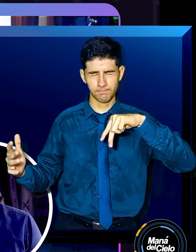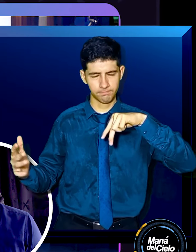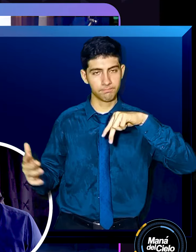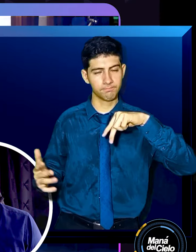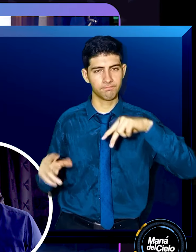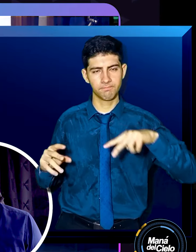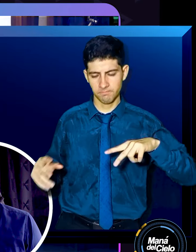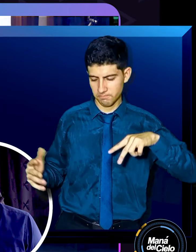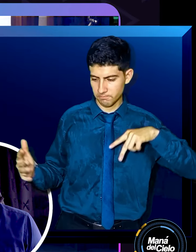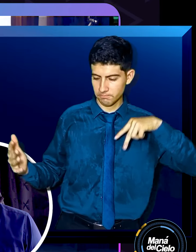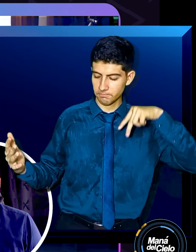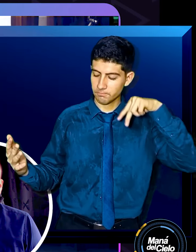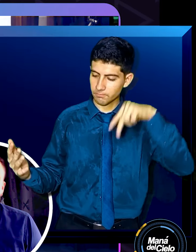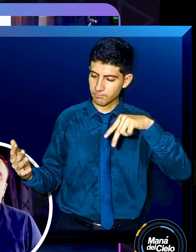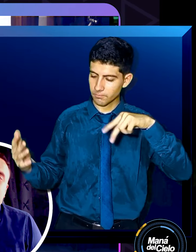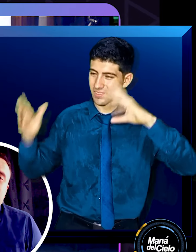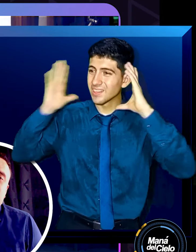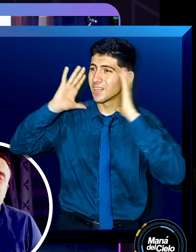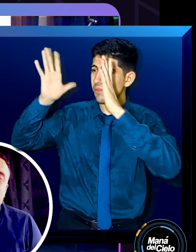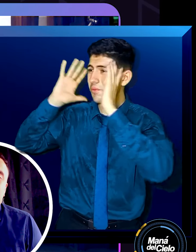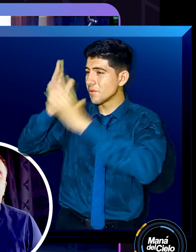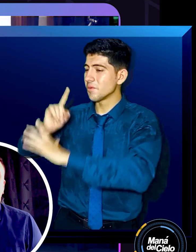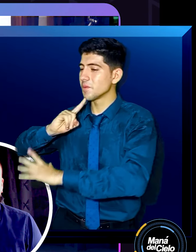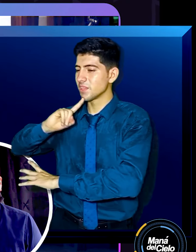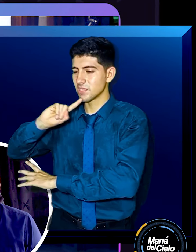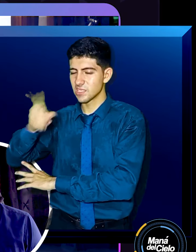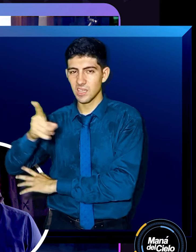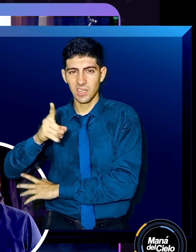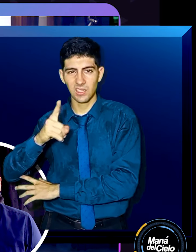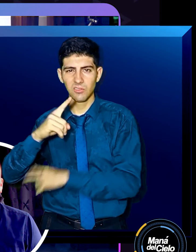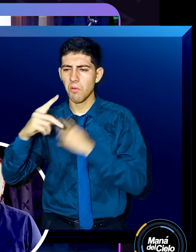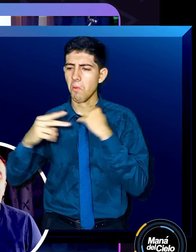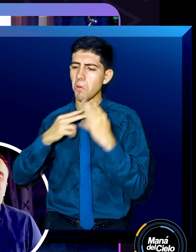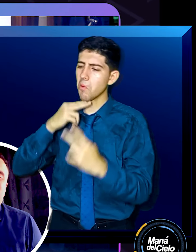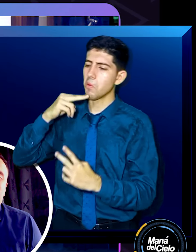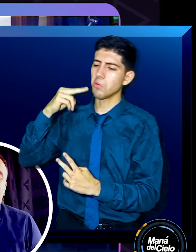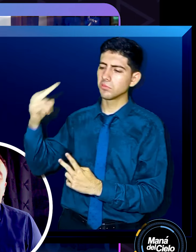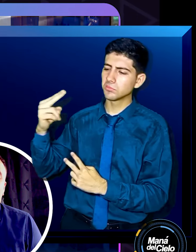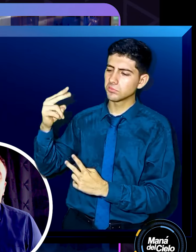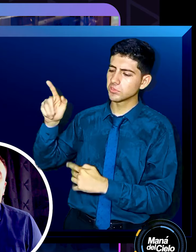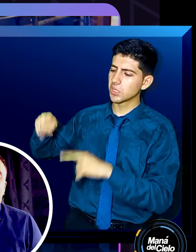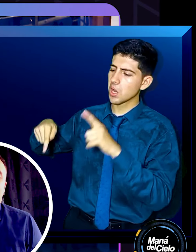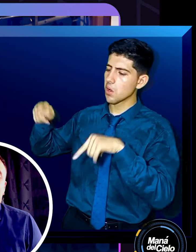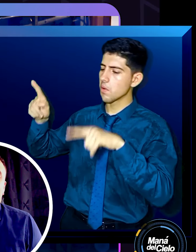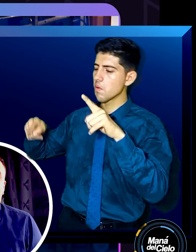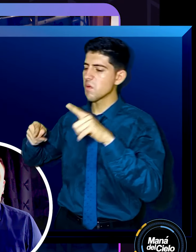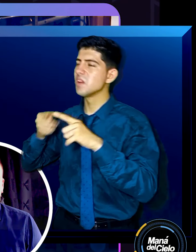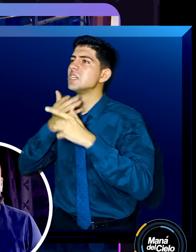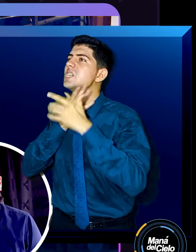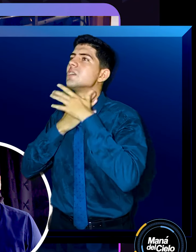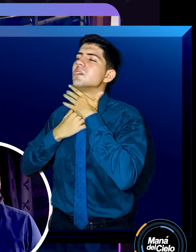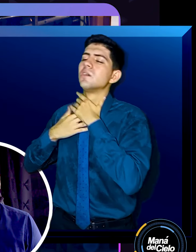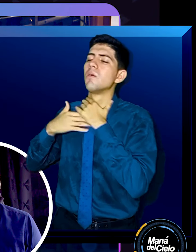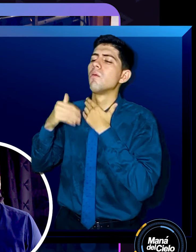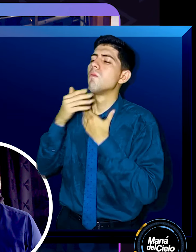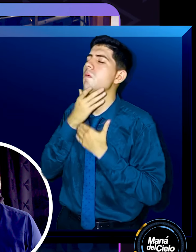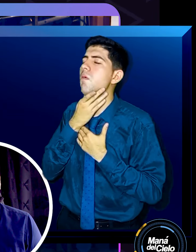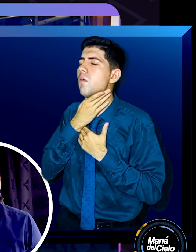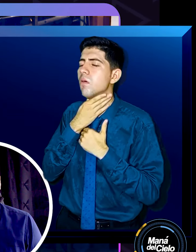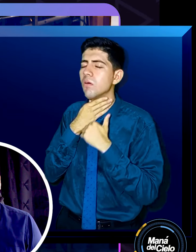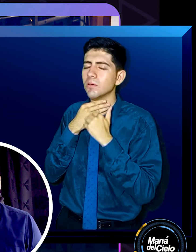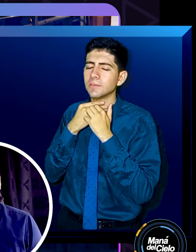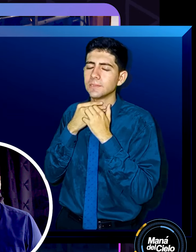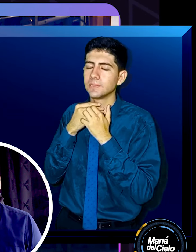¡Aleluya! Jesús se puso en pie y clamó a gran voz diciendo, si alguno tiene sed.